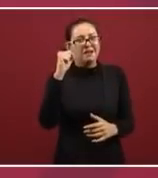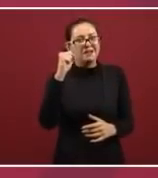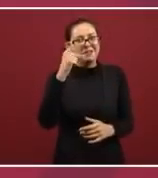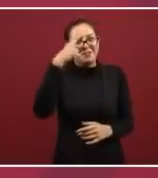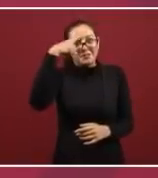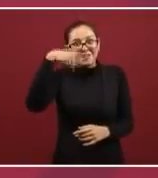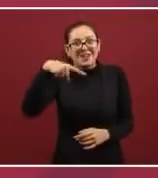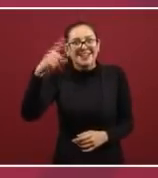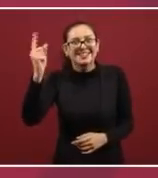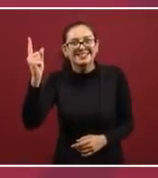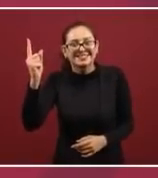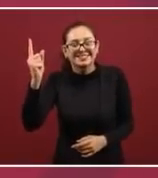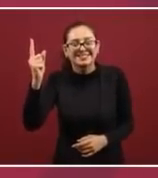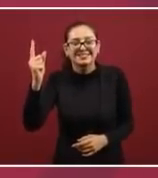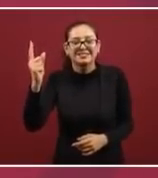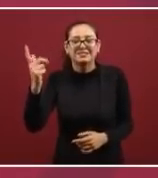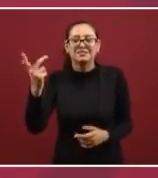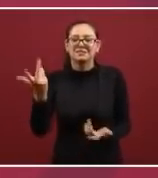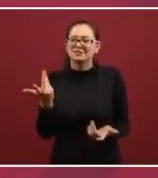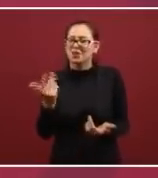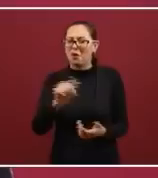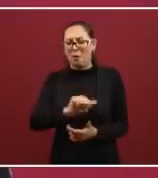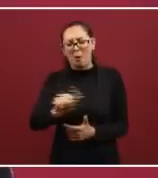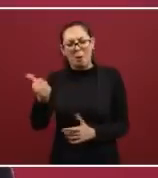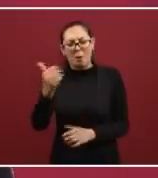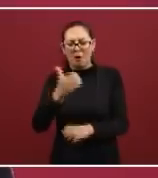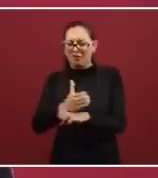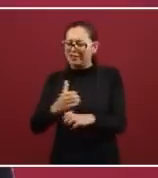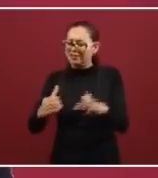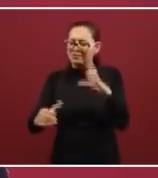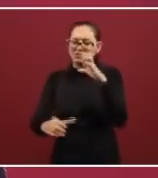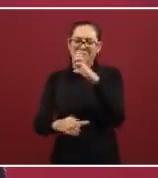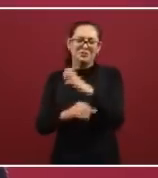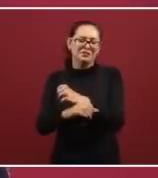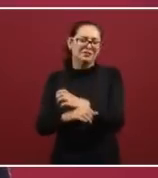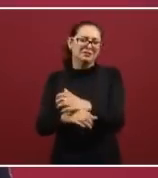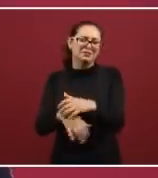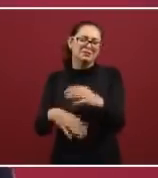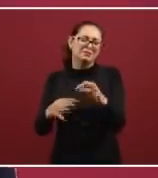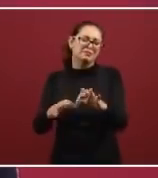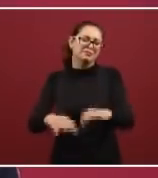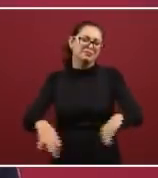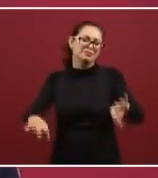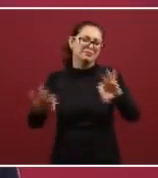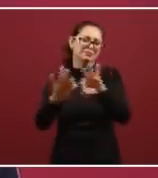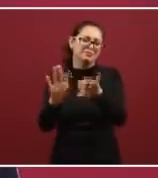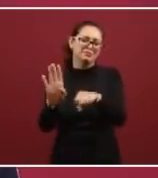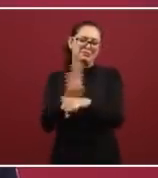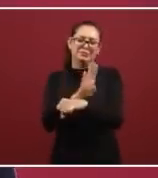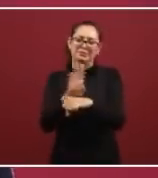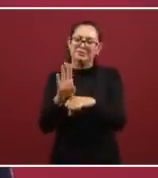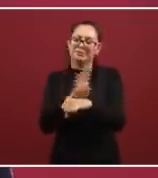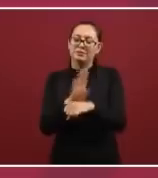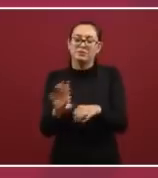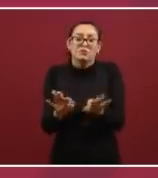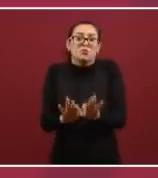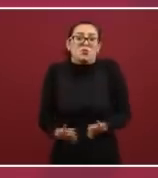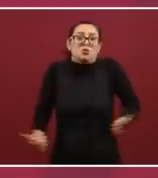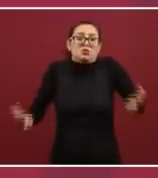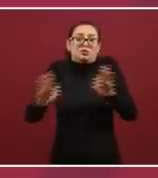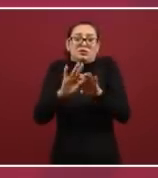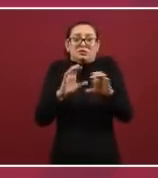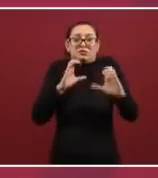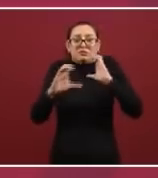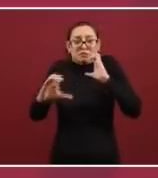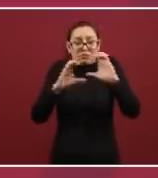intermediación, entre otras cosas, es importantísimo. La misma comunicación